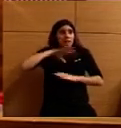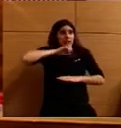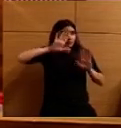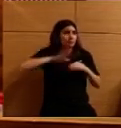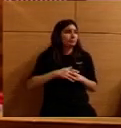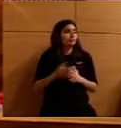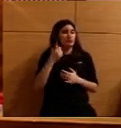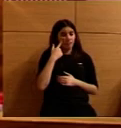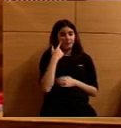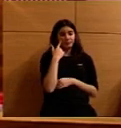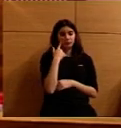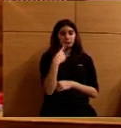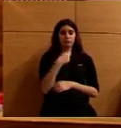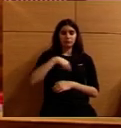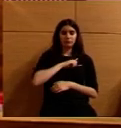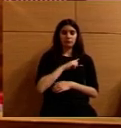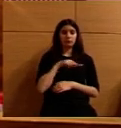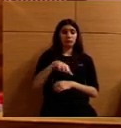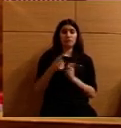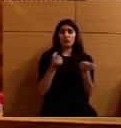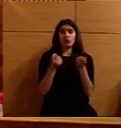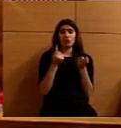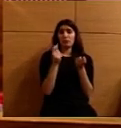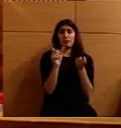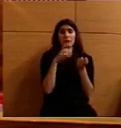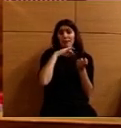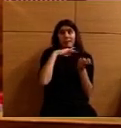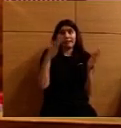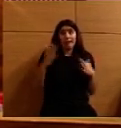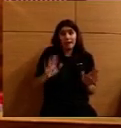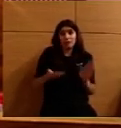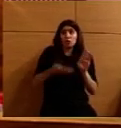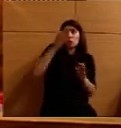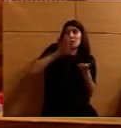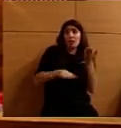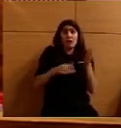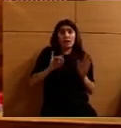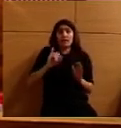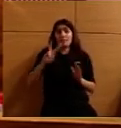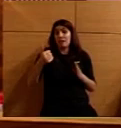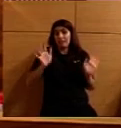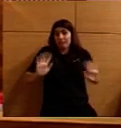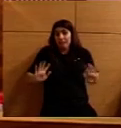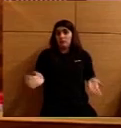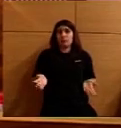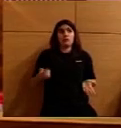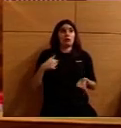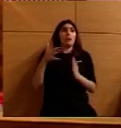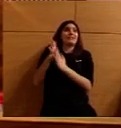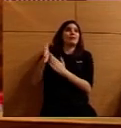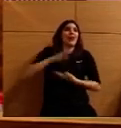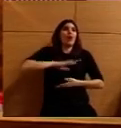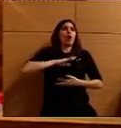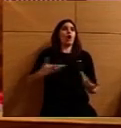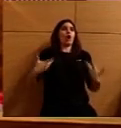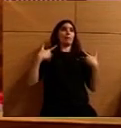Mire, nosotros aquí no regulamos los precios de la luz, no subimos ni bajamos el IVA de la luz, no voy a explicarle yo